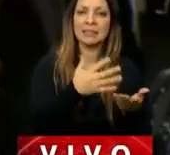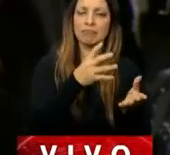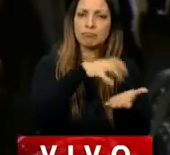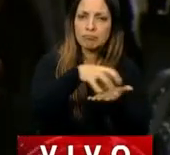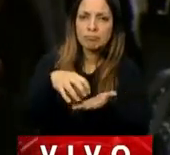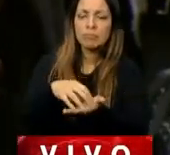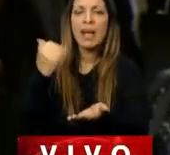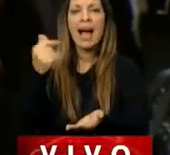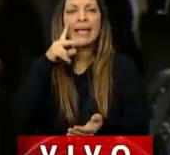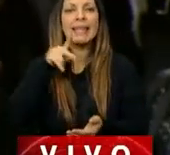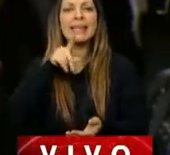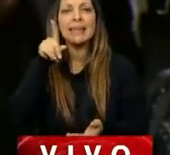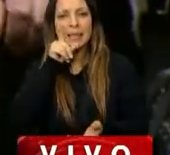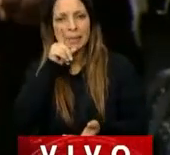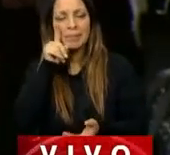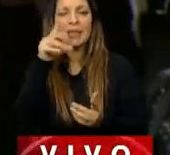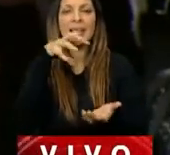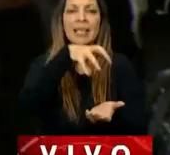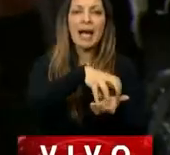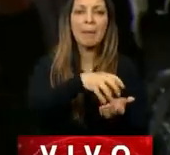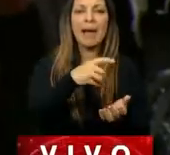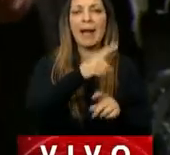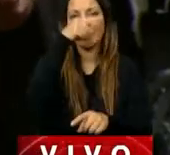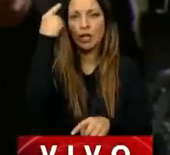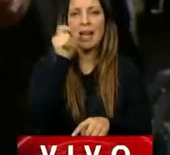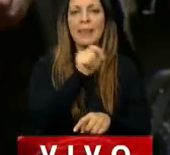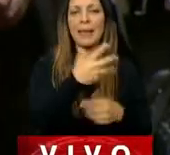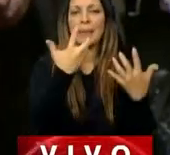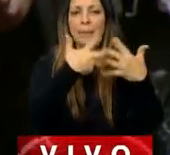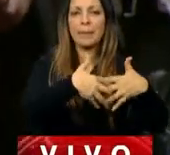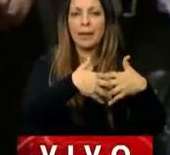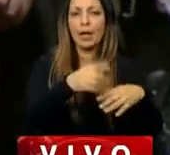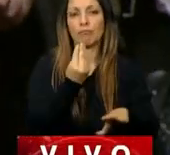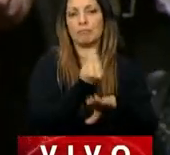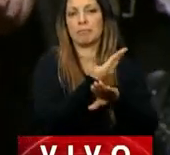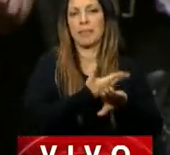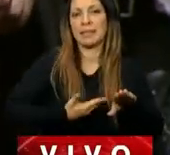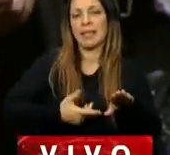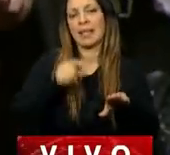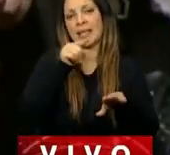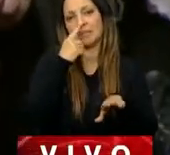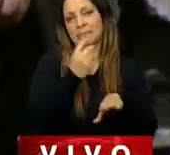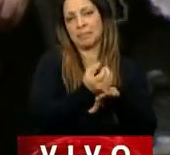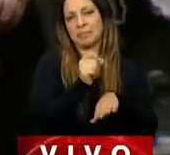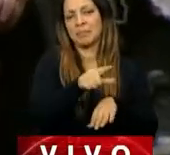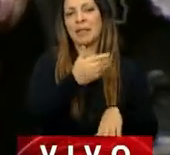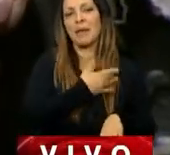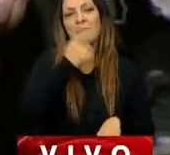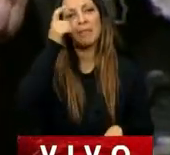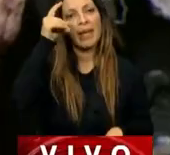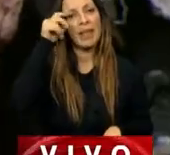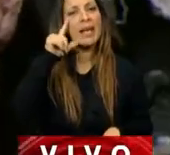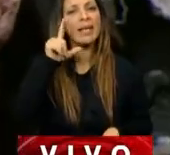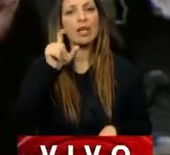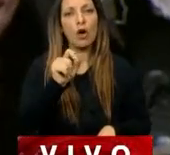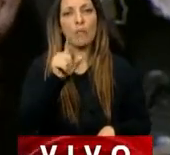hay presencia del INTI, está la Cámara Nacional de Biotecnología, que la preside un comprovinciano, que es Federico Truco, que